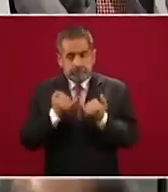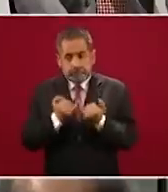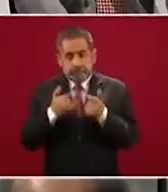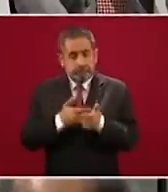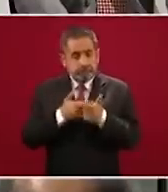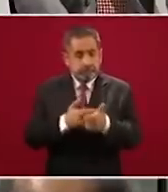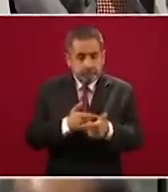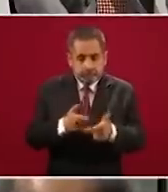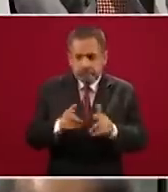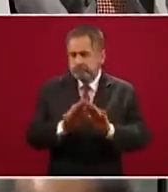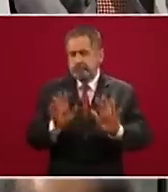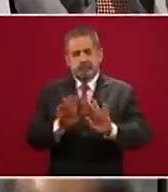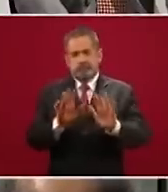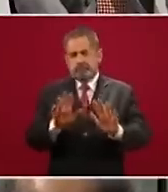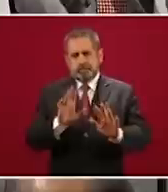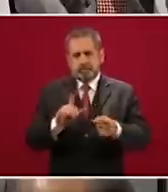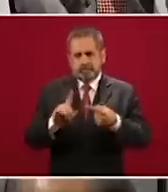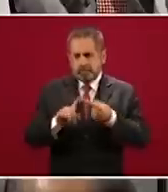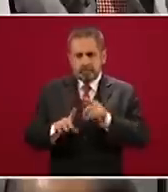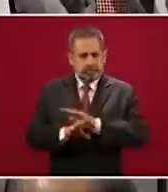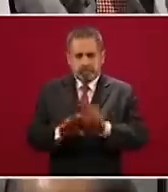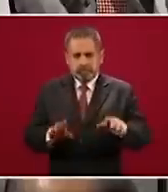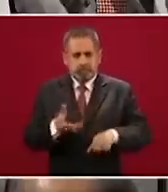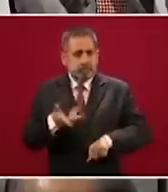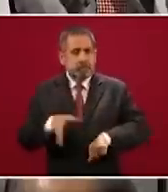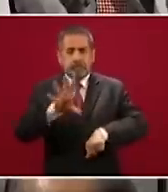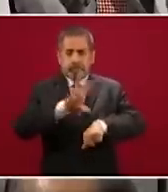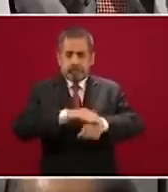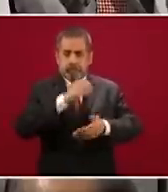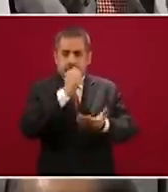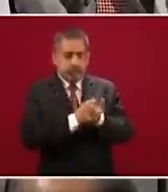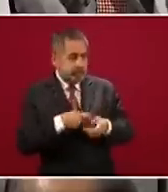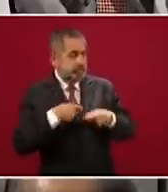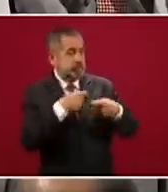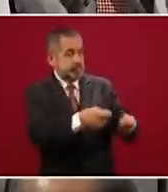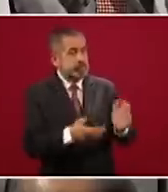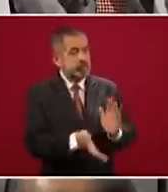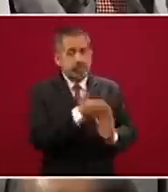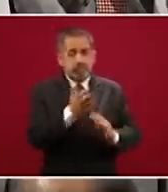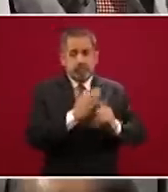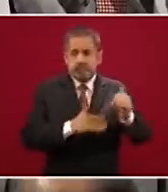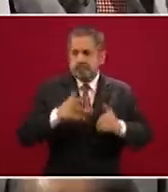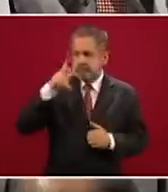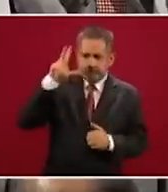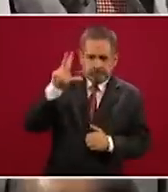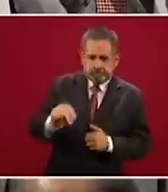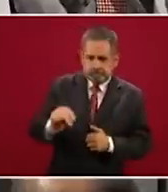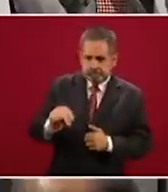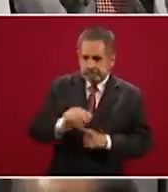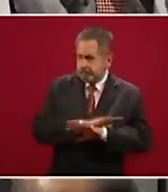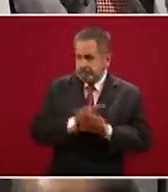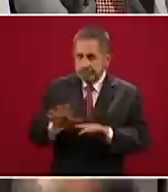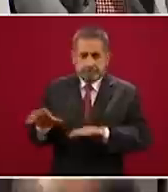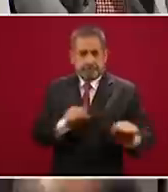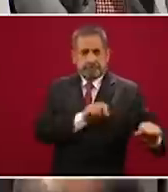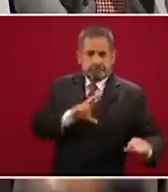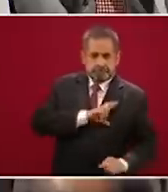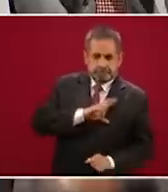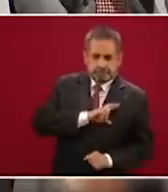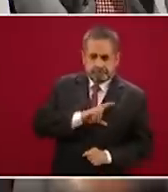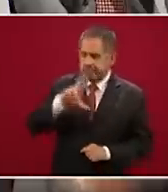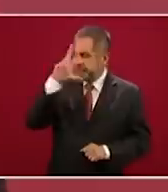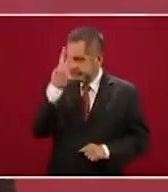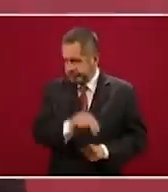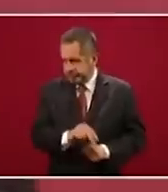playas. Primero, no dar ningún permiso que signifique privatización de